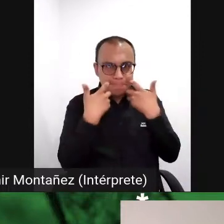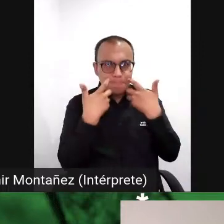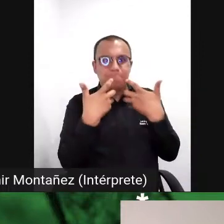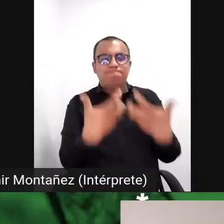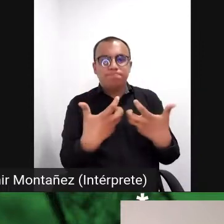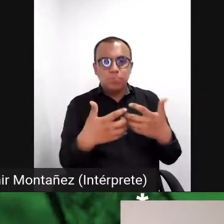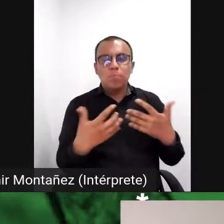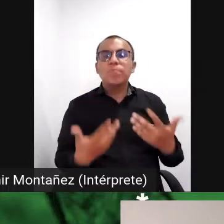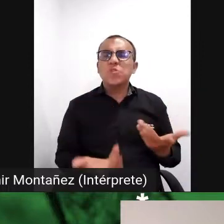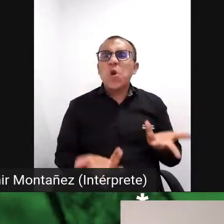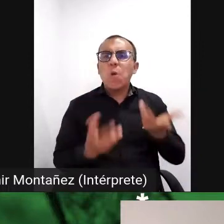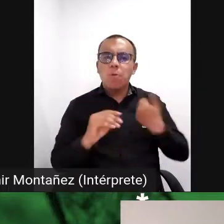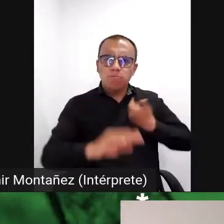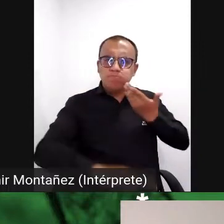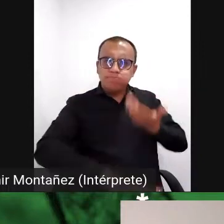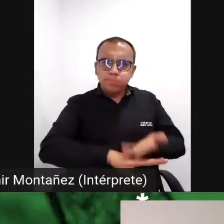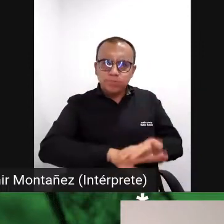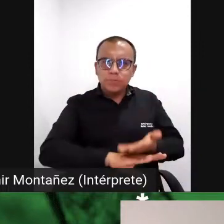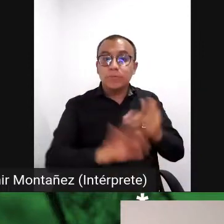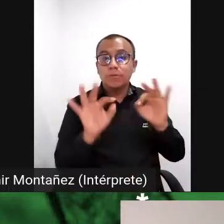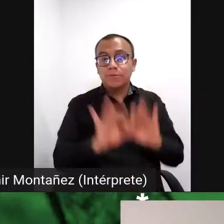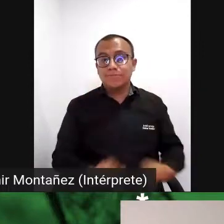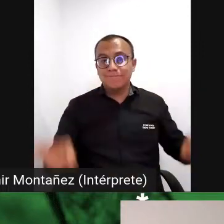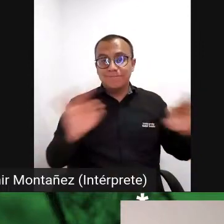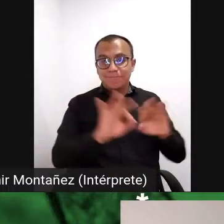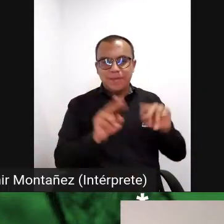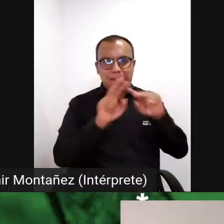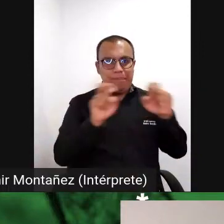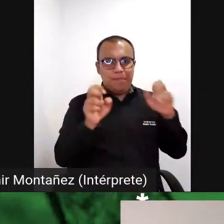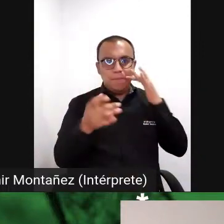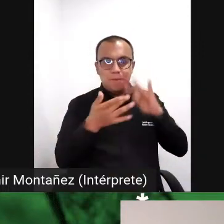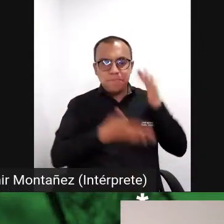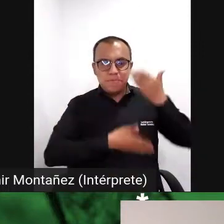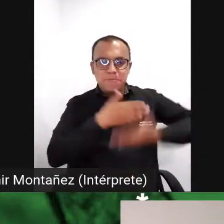es una apuesta importante en términos editoriales para la ciudadanía.